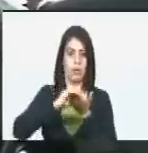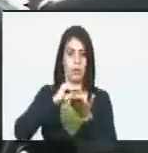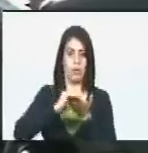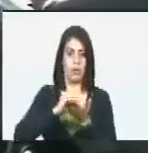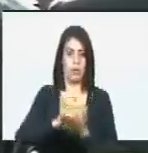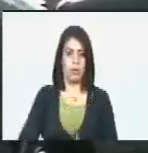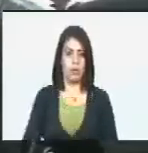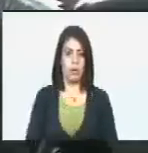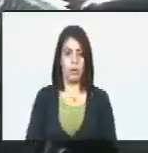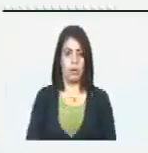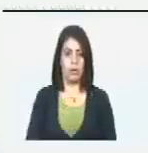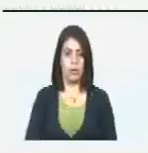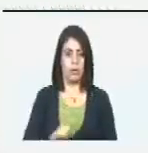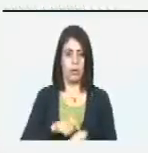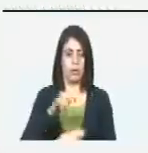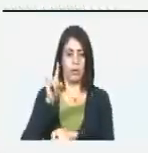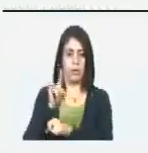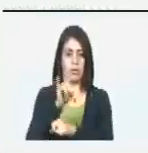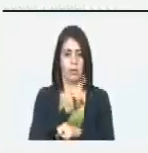momentos de traición.